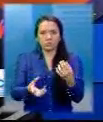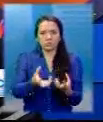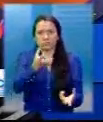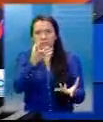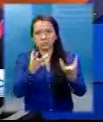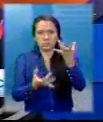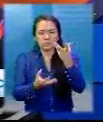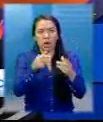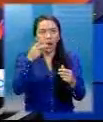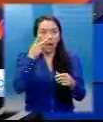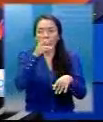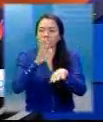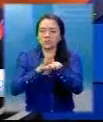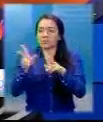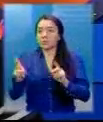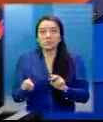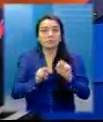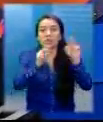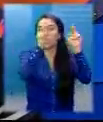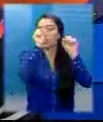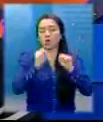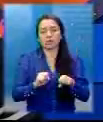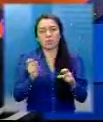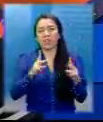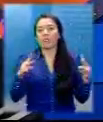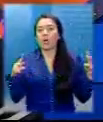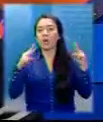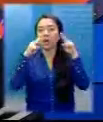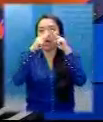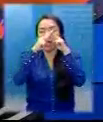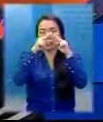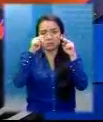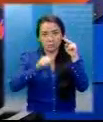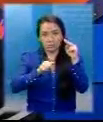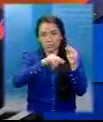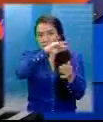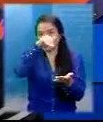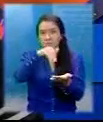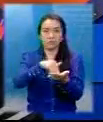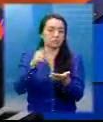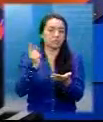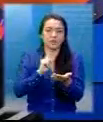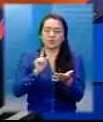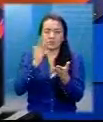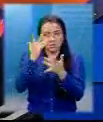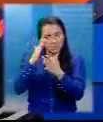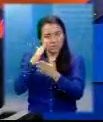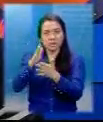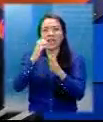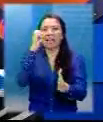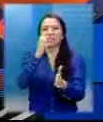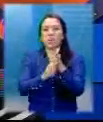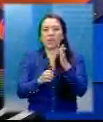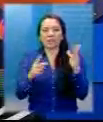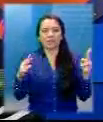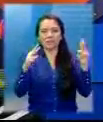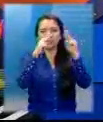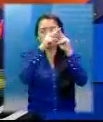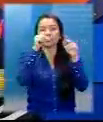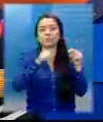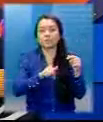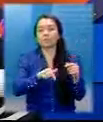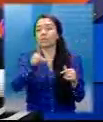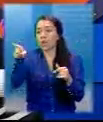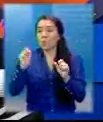podido observar algunas explosiones débiles que incluso lleva a la recomendación siempre a las autoridades del Parque Nacional